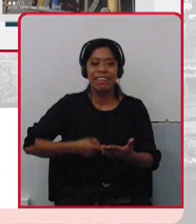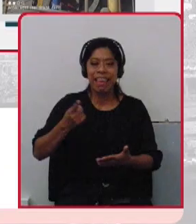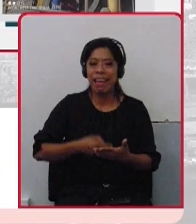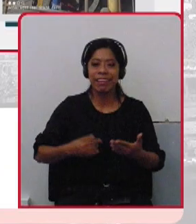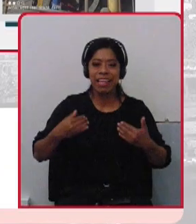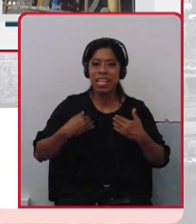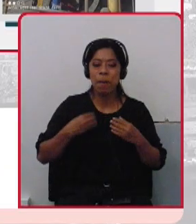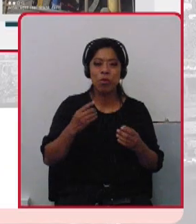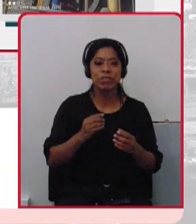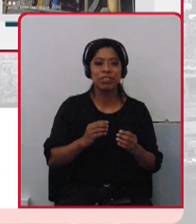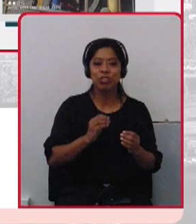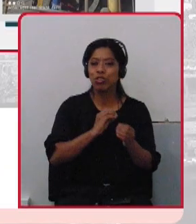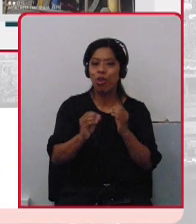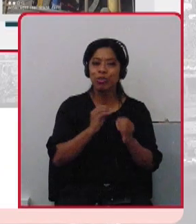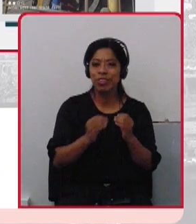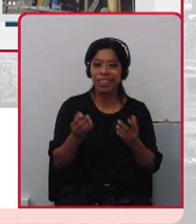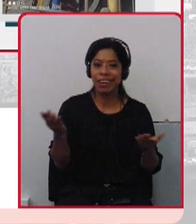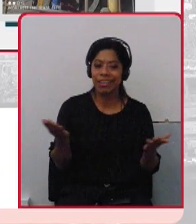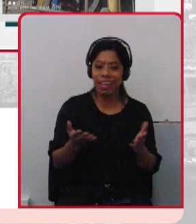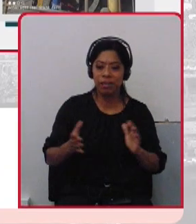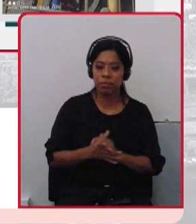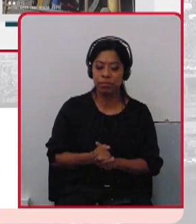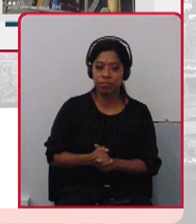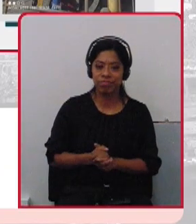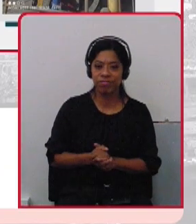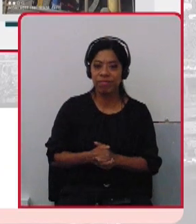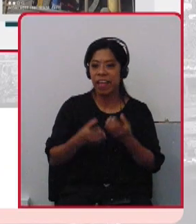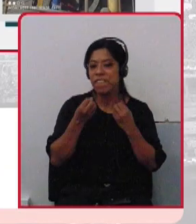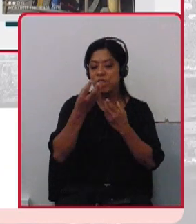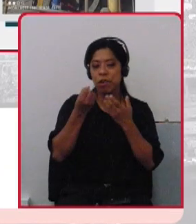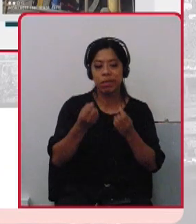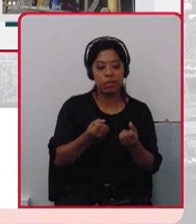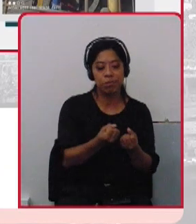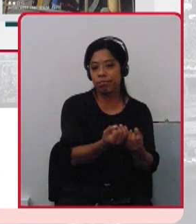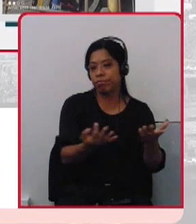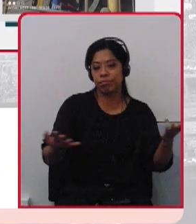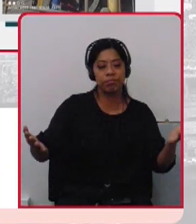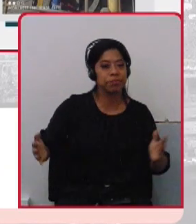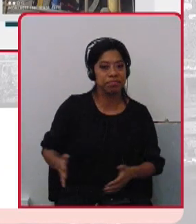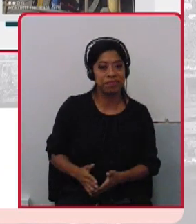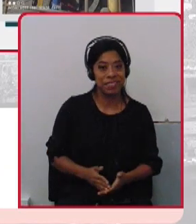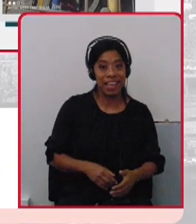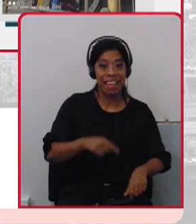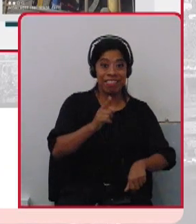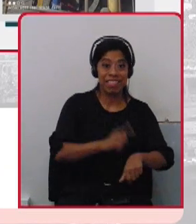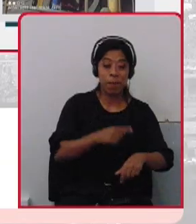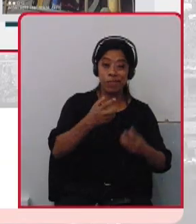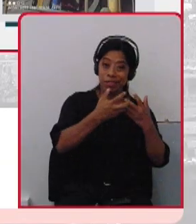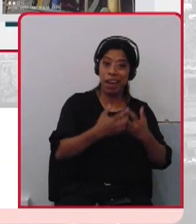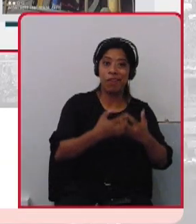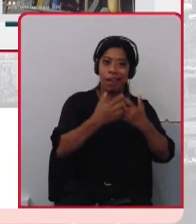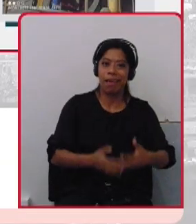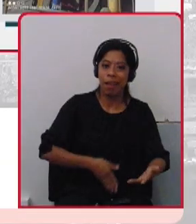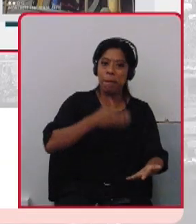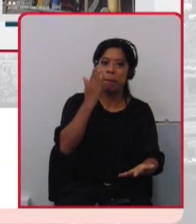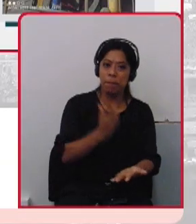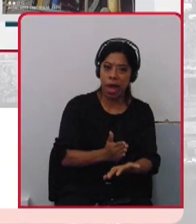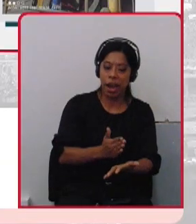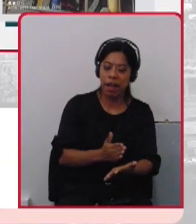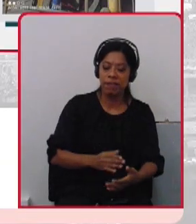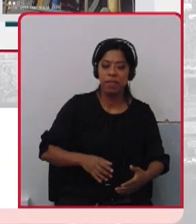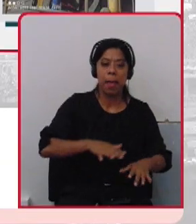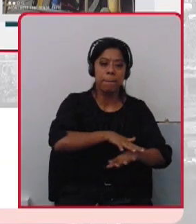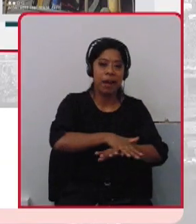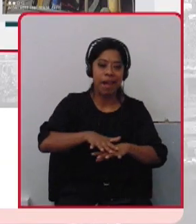teníamos que resolver primero, no? Los datos dispersos que hay. En la parada de planta tenemos una planificación previa,